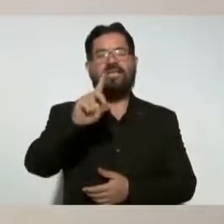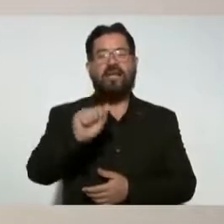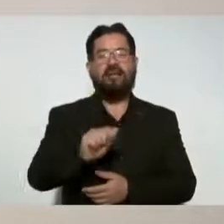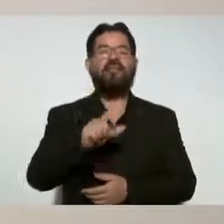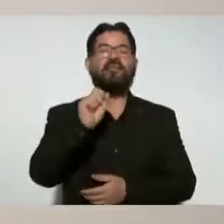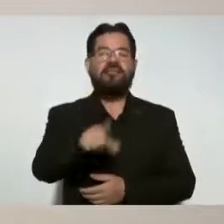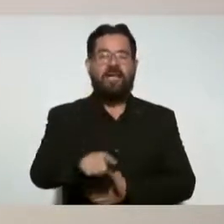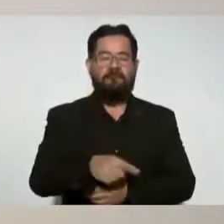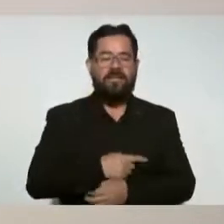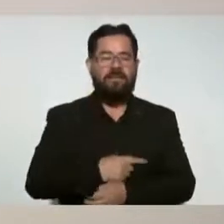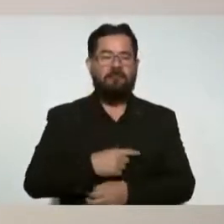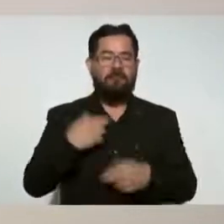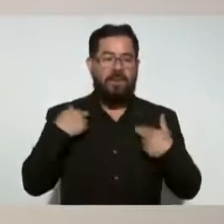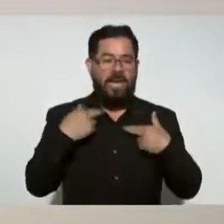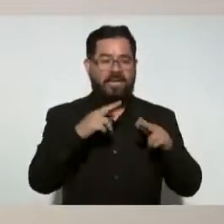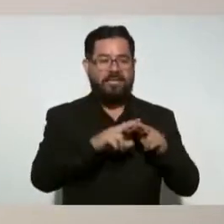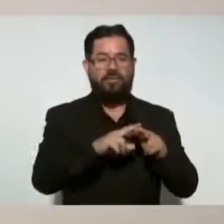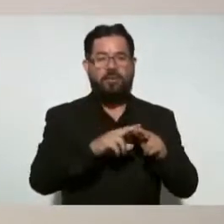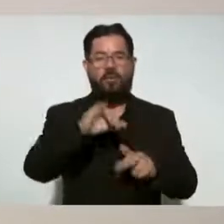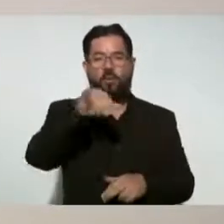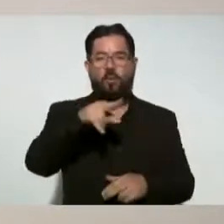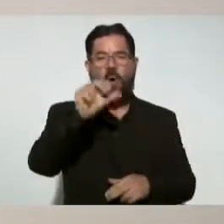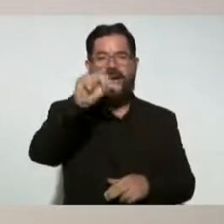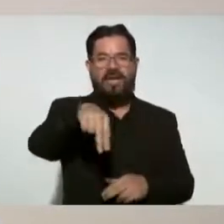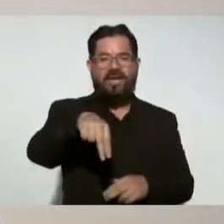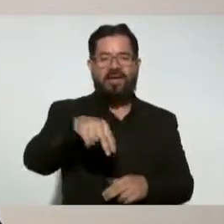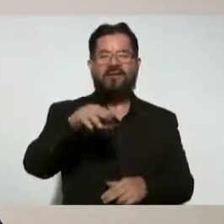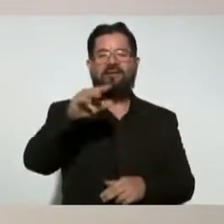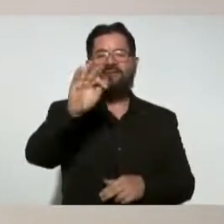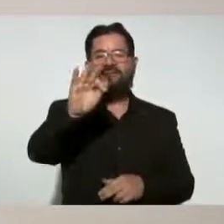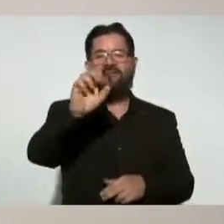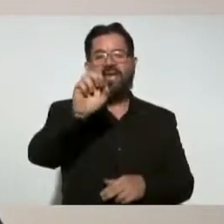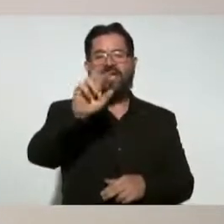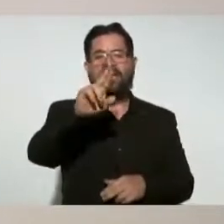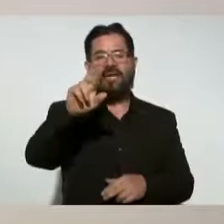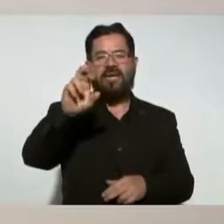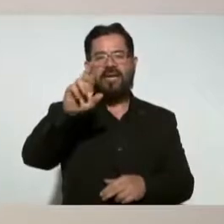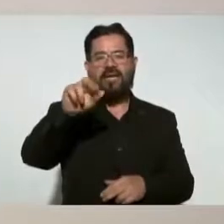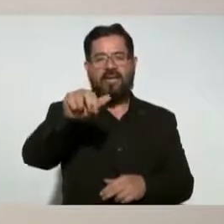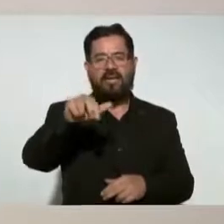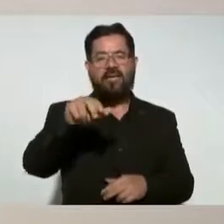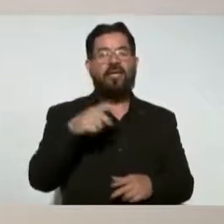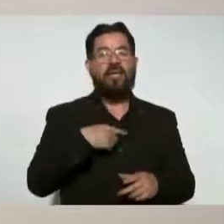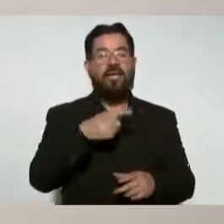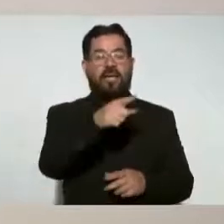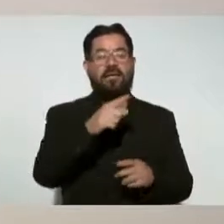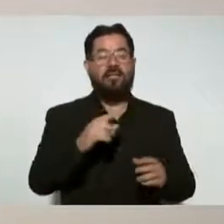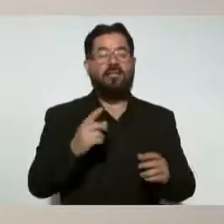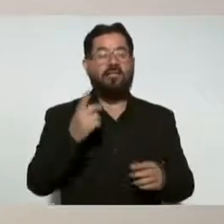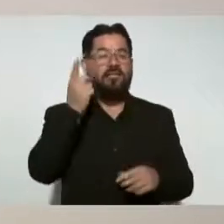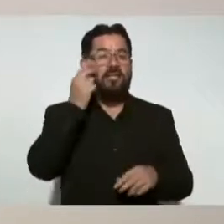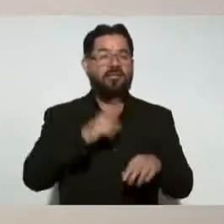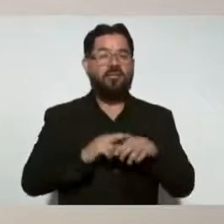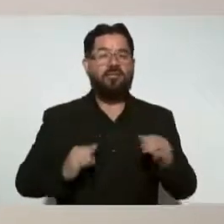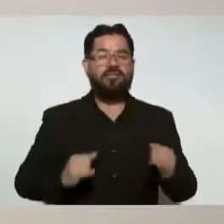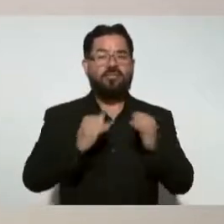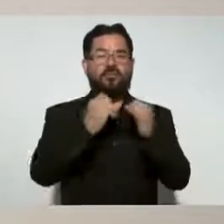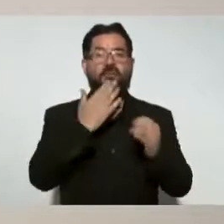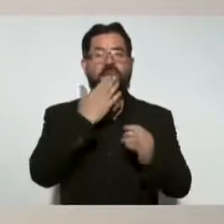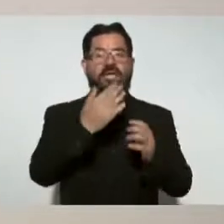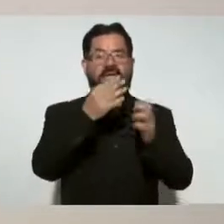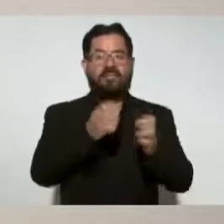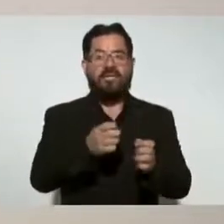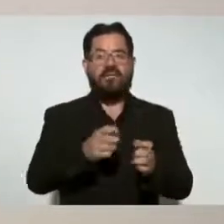del Instituto de Salud para el Bienestar. Doctor Marcos Serrato Félix, director del Hospital General